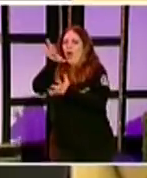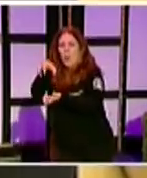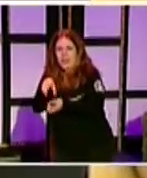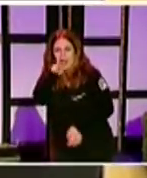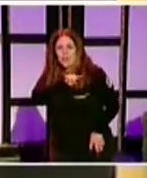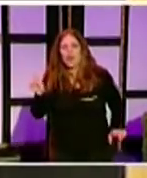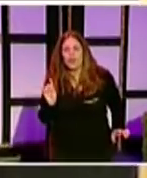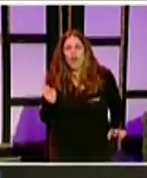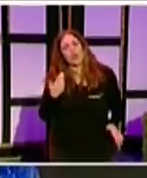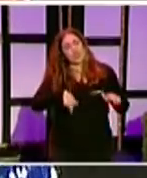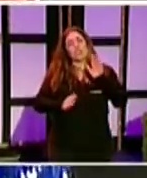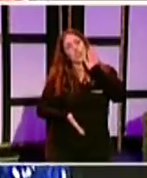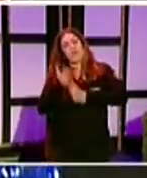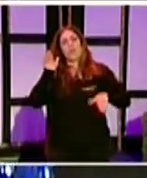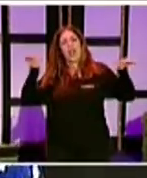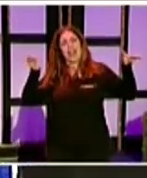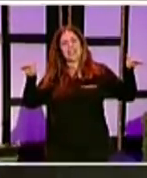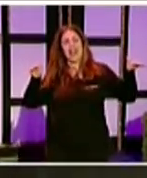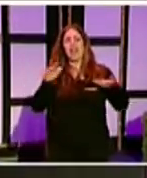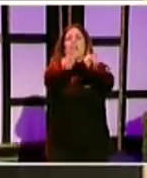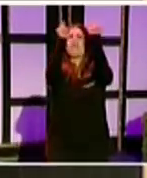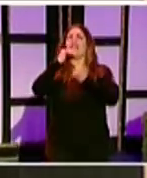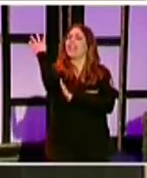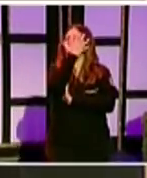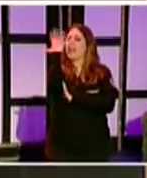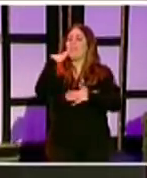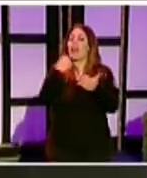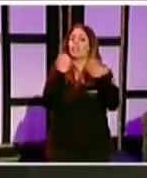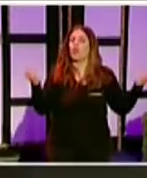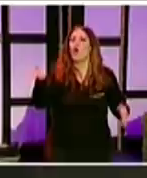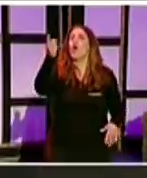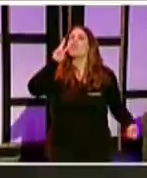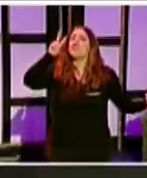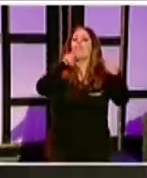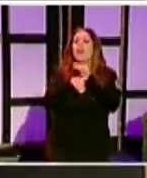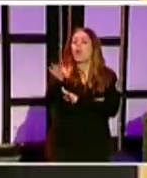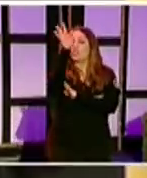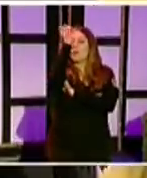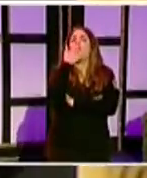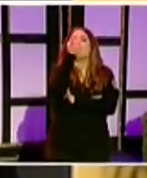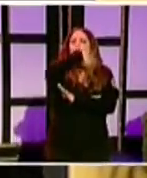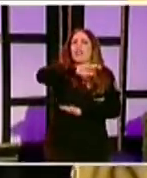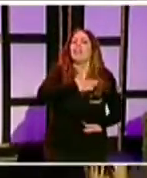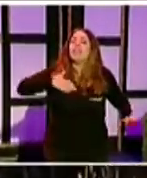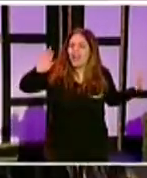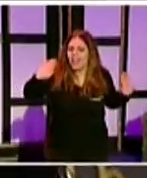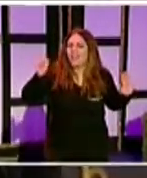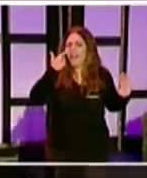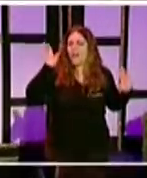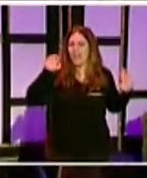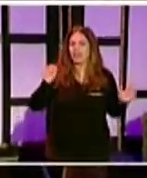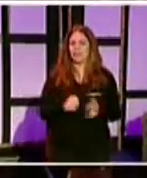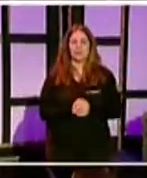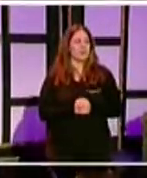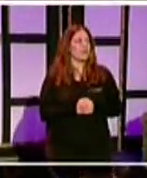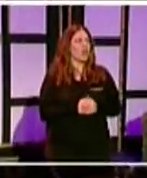para el Carrizal. ¡Feliz carnaval a todos! Nos vemos el domingo si ustedes quieren. Bueno. El domingo. Muchísimas será gracias,